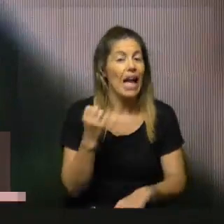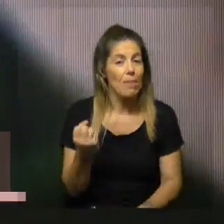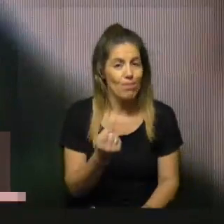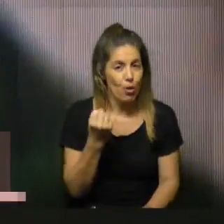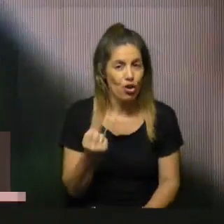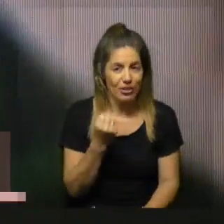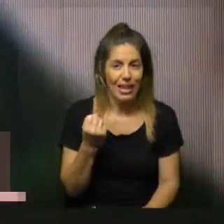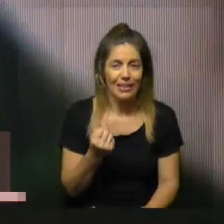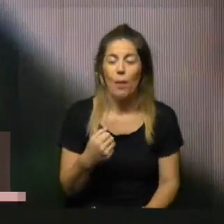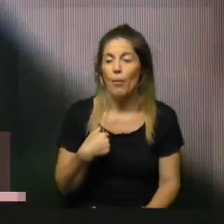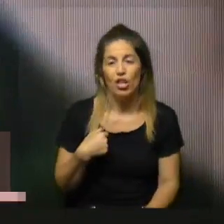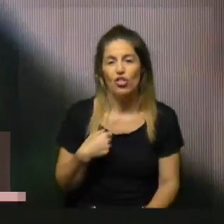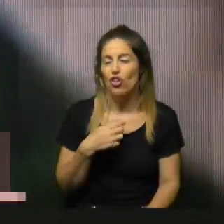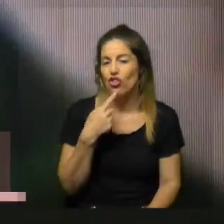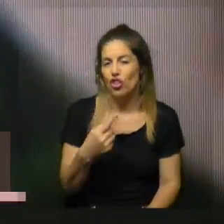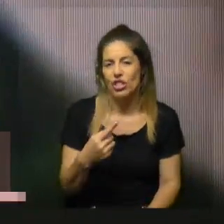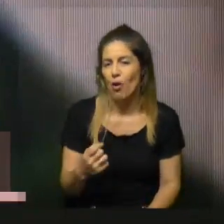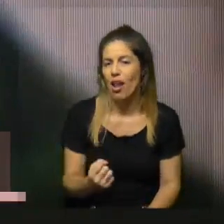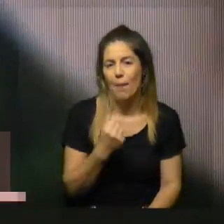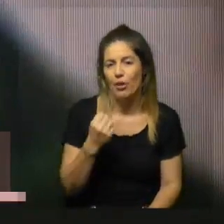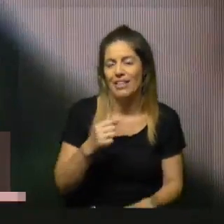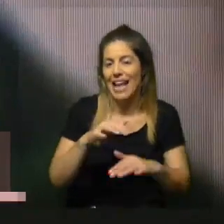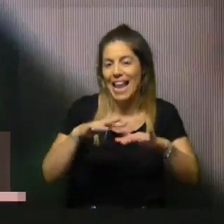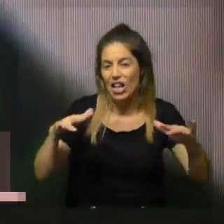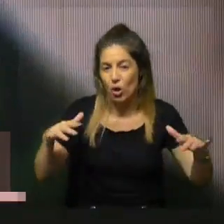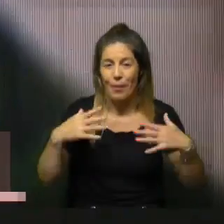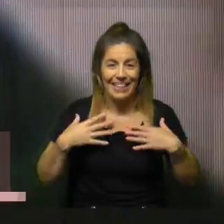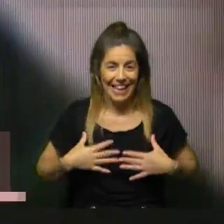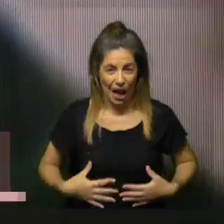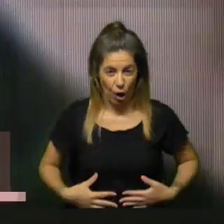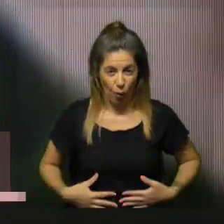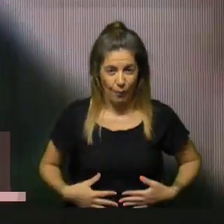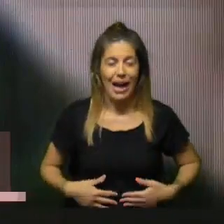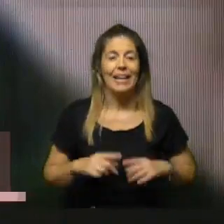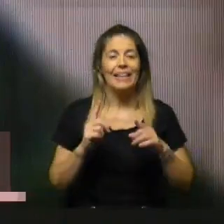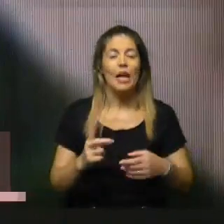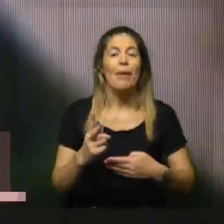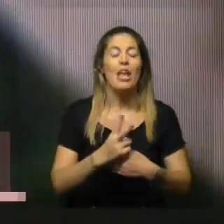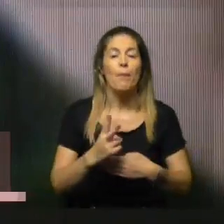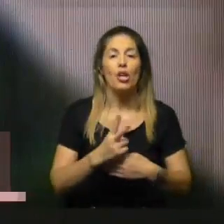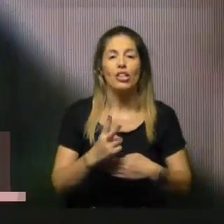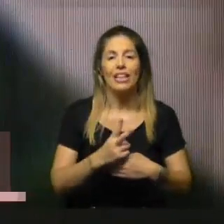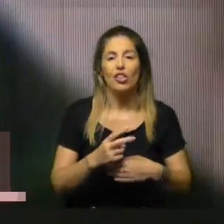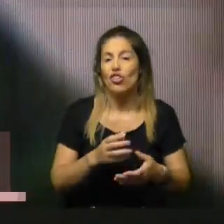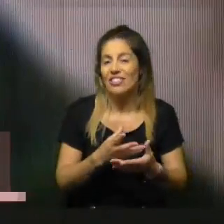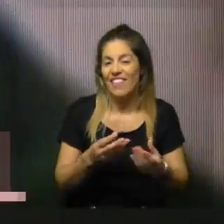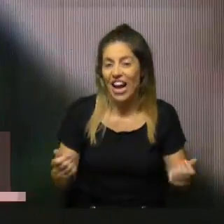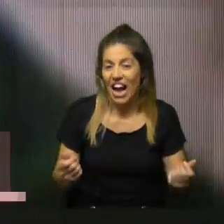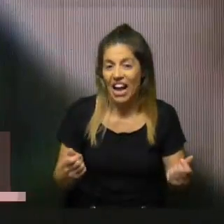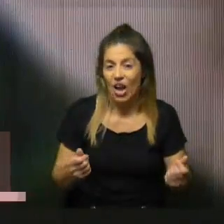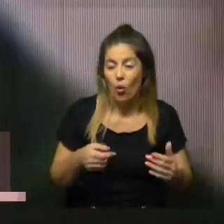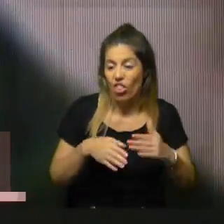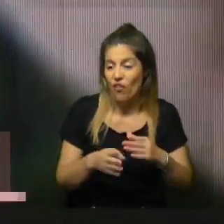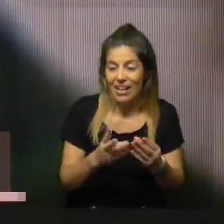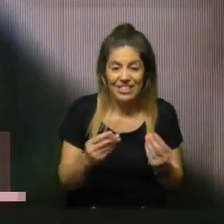bueno, por eso nosotros hacemos hincapié en la sombra y la ropa. Y además el fotoprotector se va, se lava, se